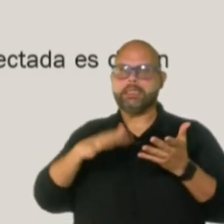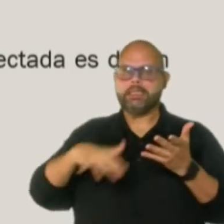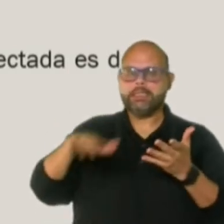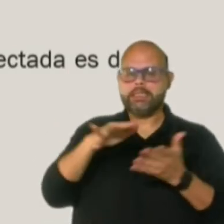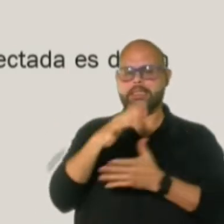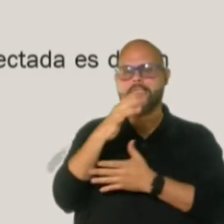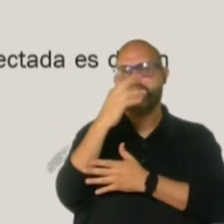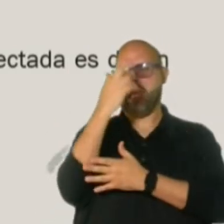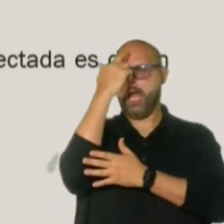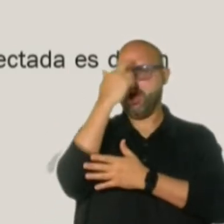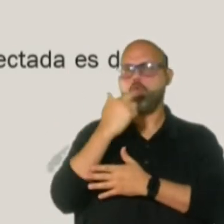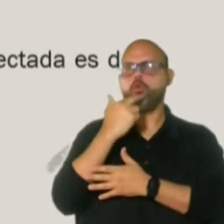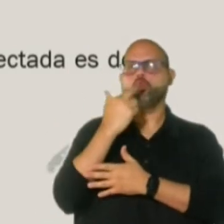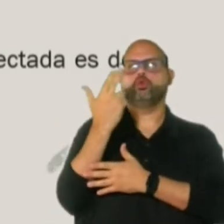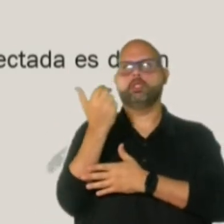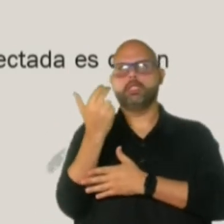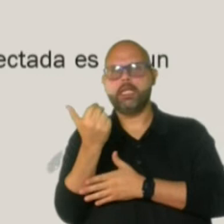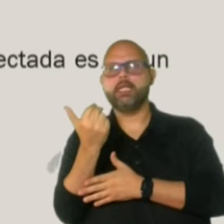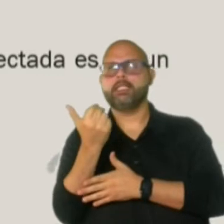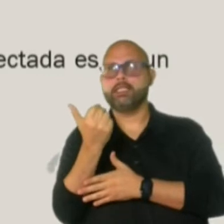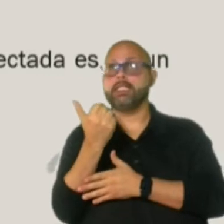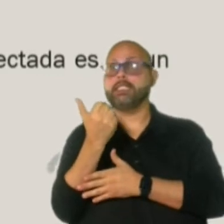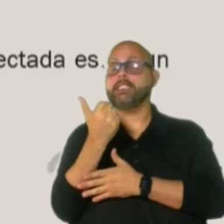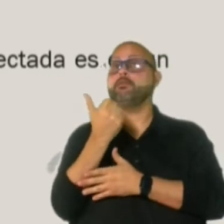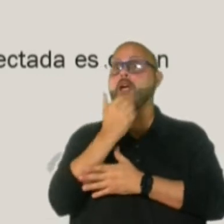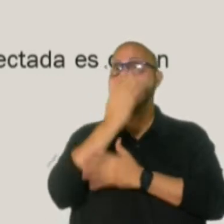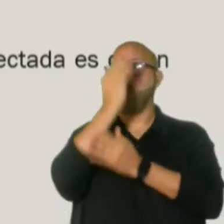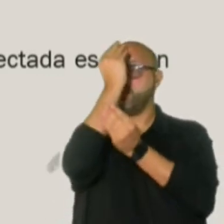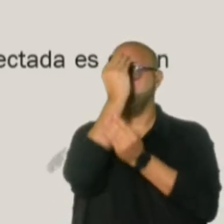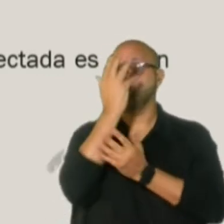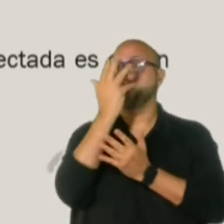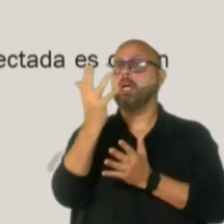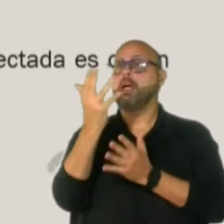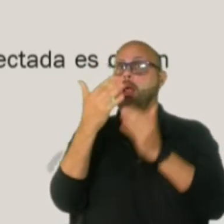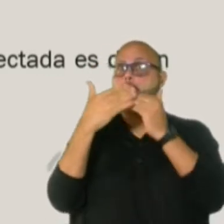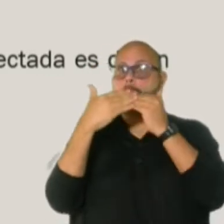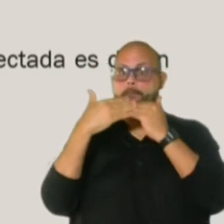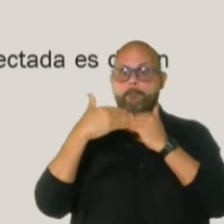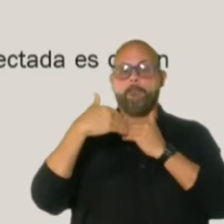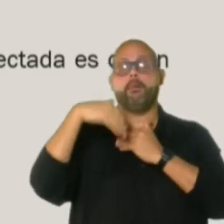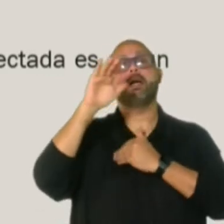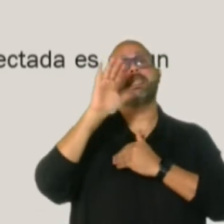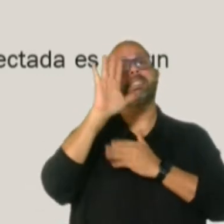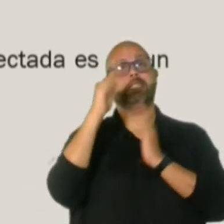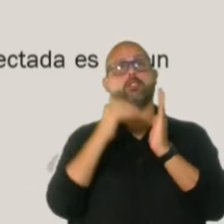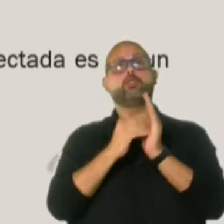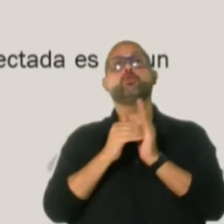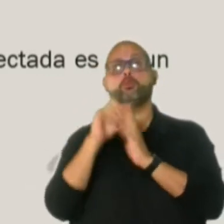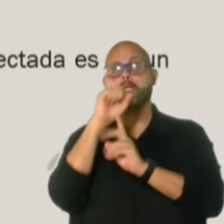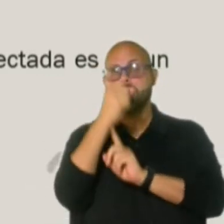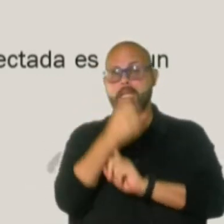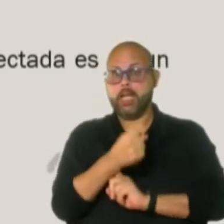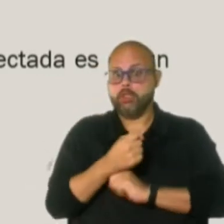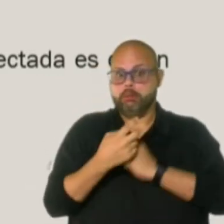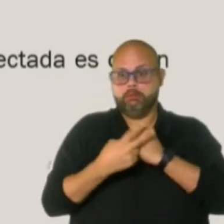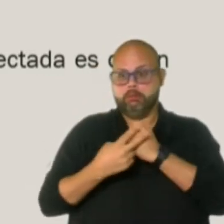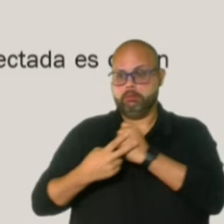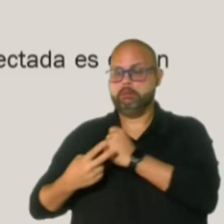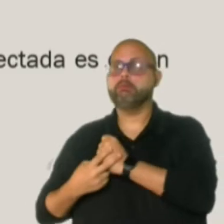reportarán alrededor o más de 1.000 casos acumulados en Puerto Rico de